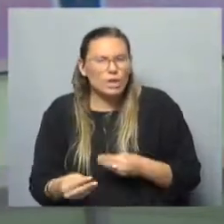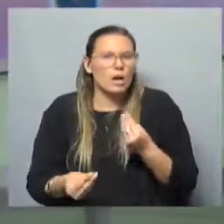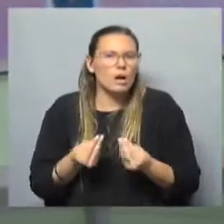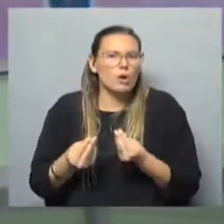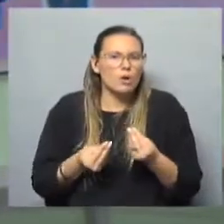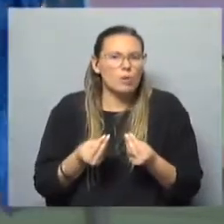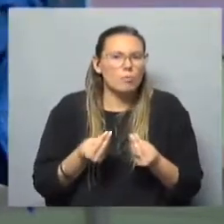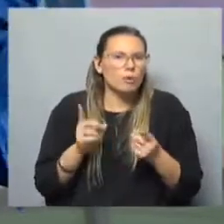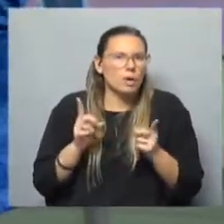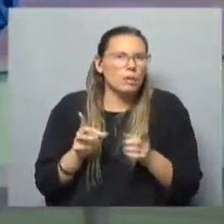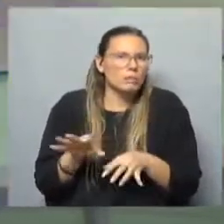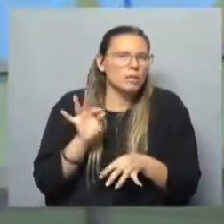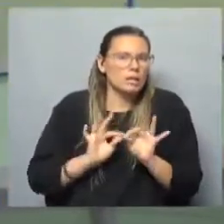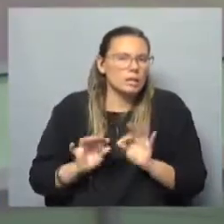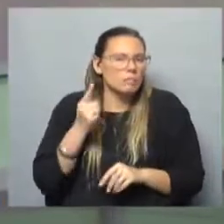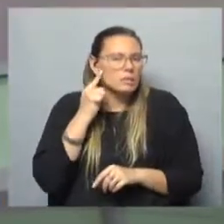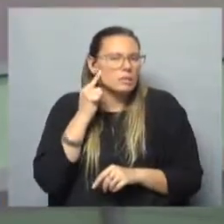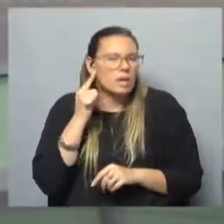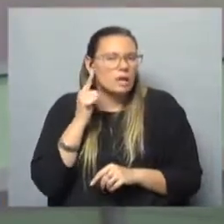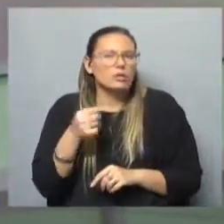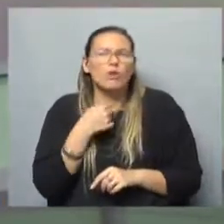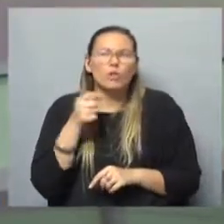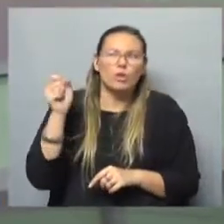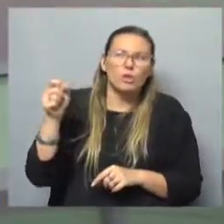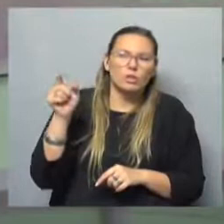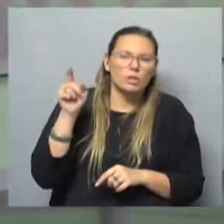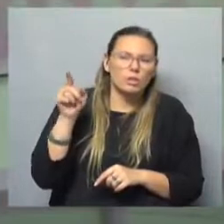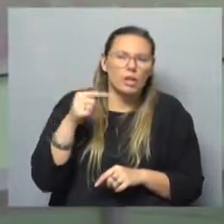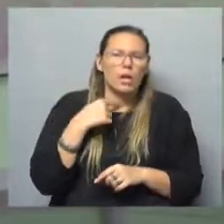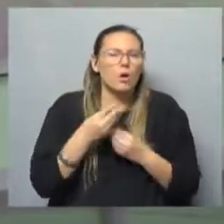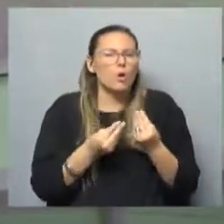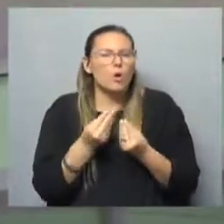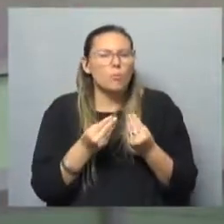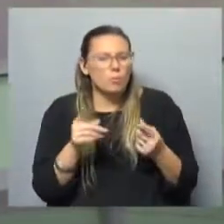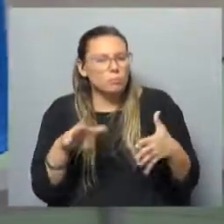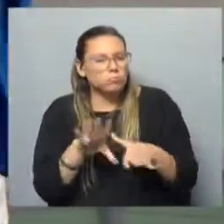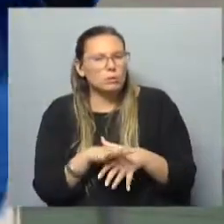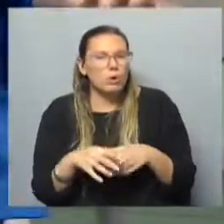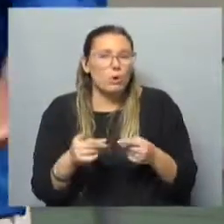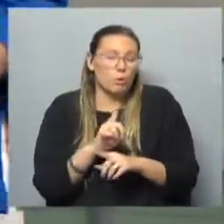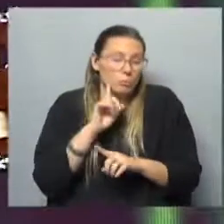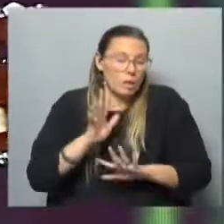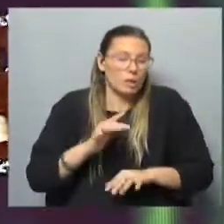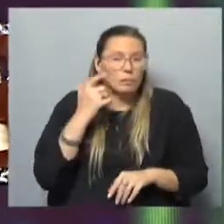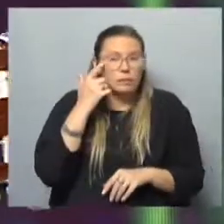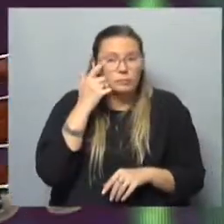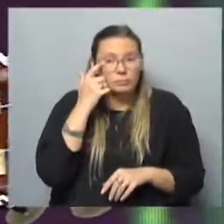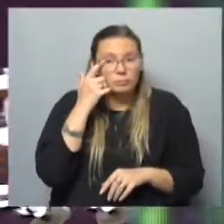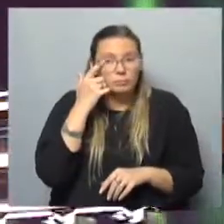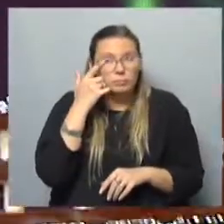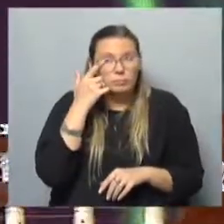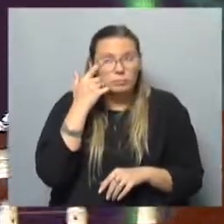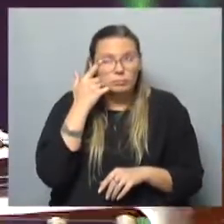¿qué tomaste en cuenta? O pensando en la voz de él, o quizá en cómo empatan ustedes, o no sé. Sí, tuvimos